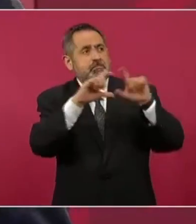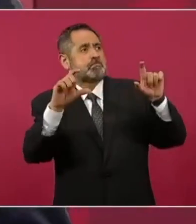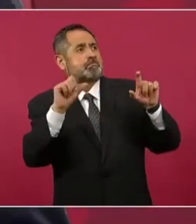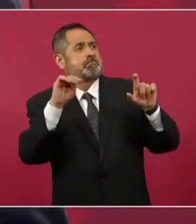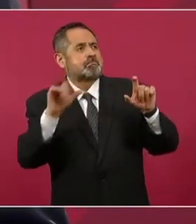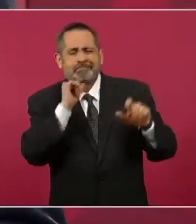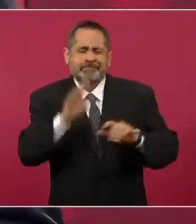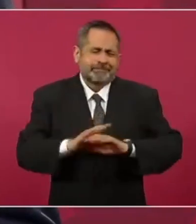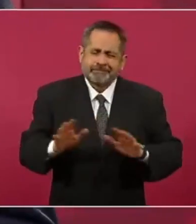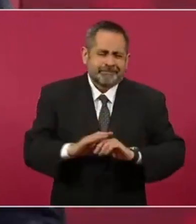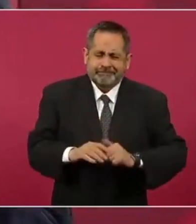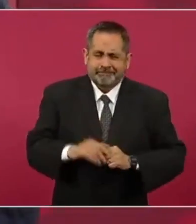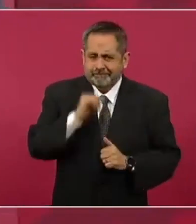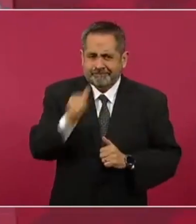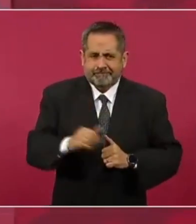que la gente